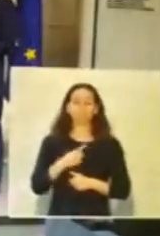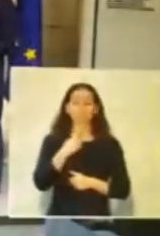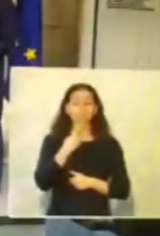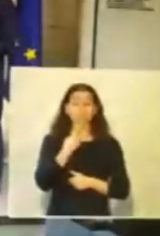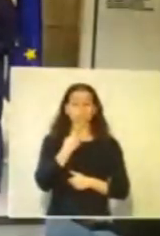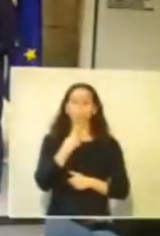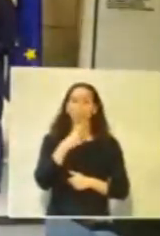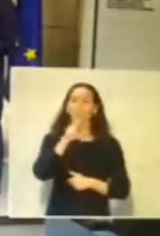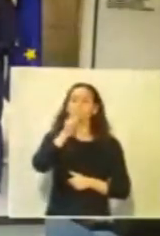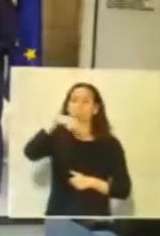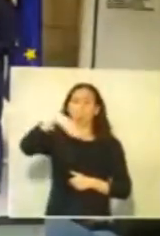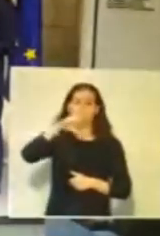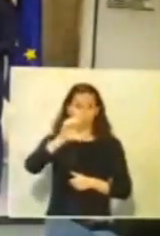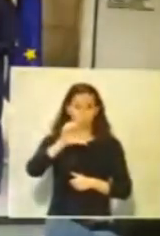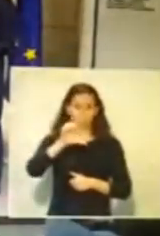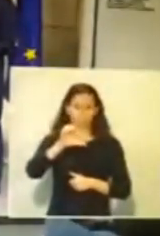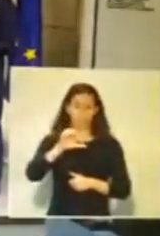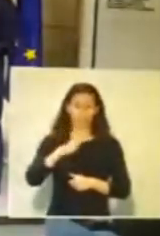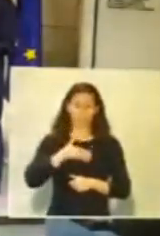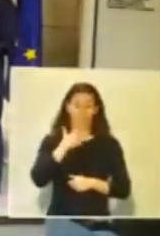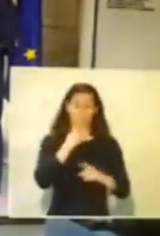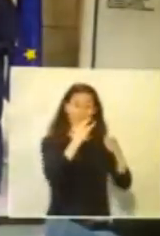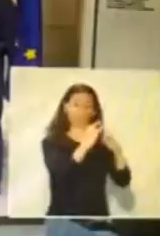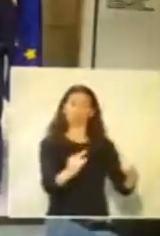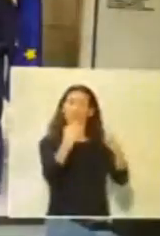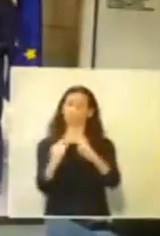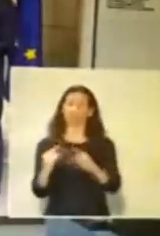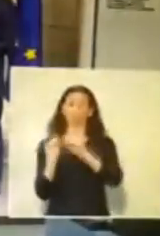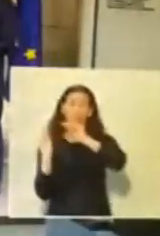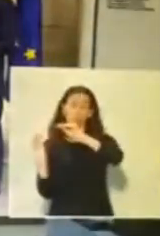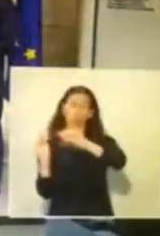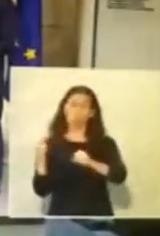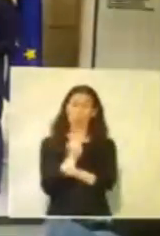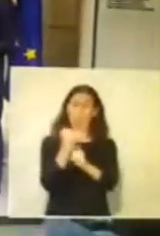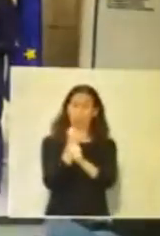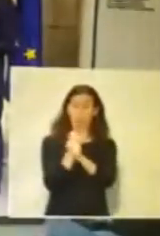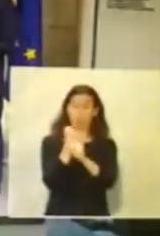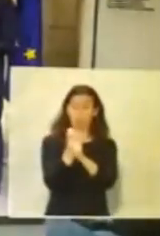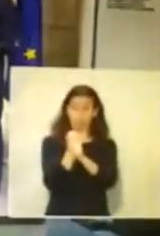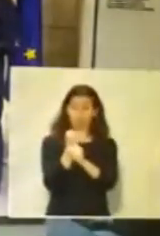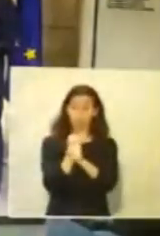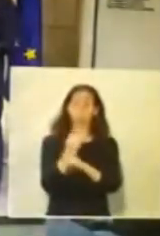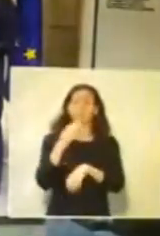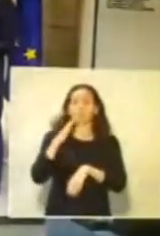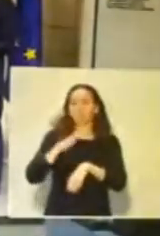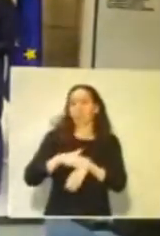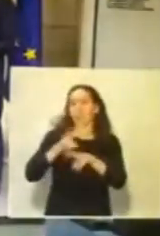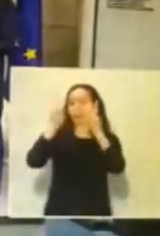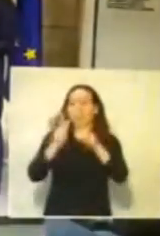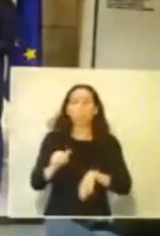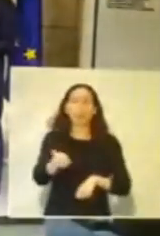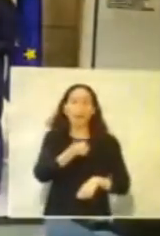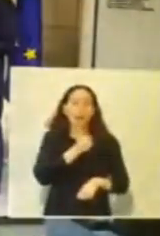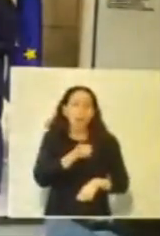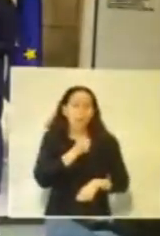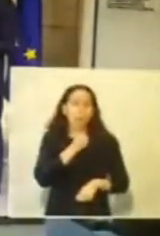UME intervenga en los asentamientos chaboristas de trabajadores de Huelva y Almería para la instalación de puntos de agua y módulos sanitarios, como solicitan algunos